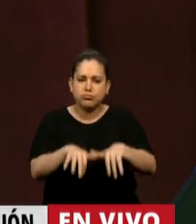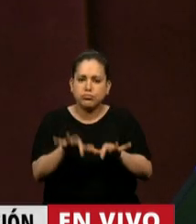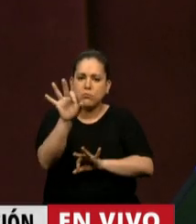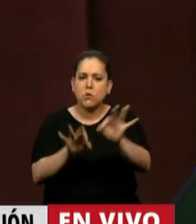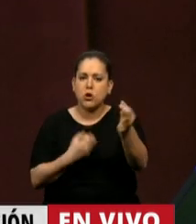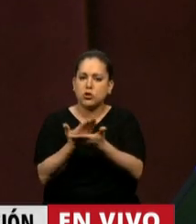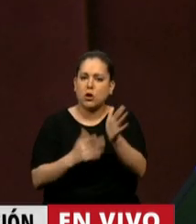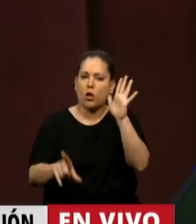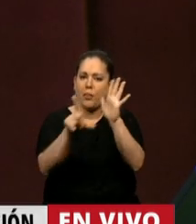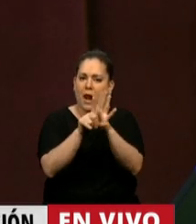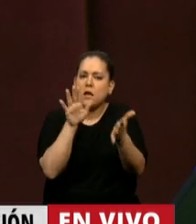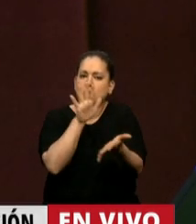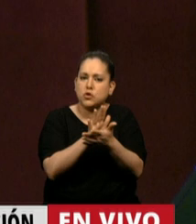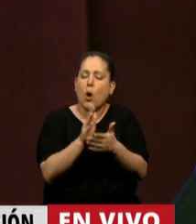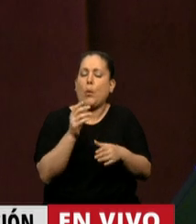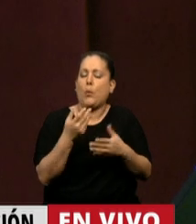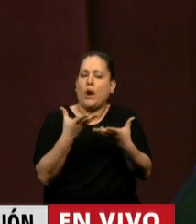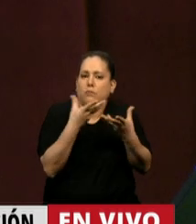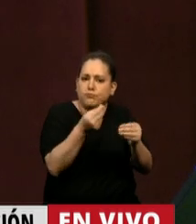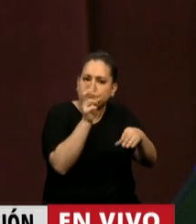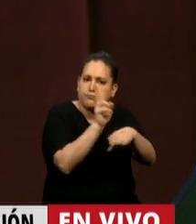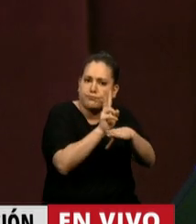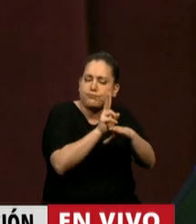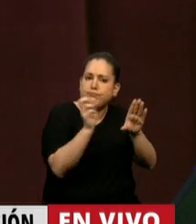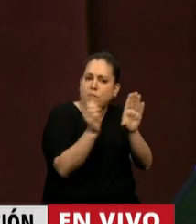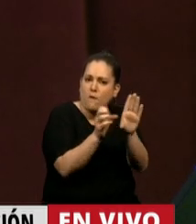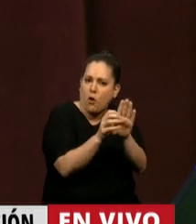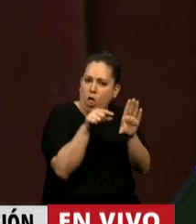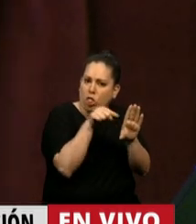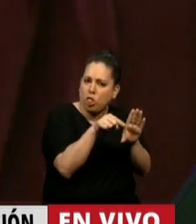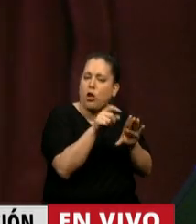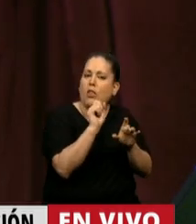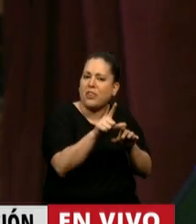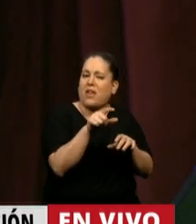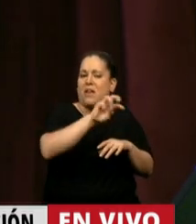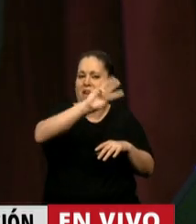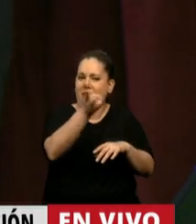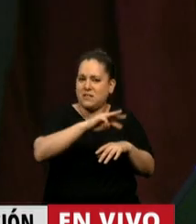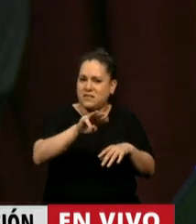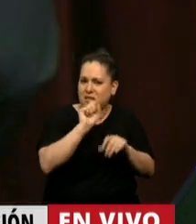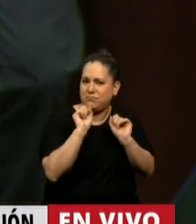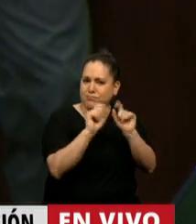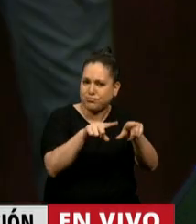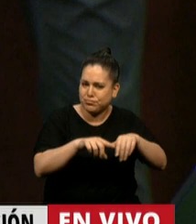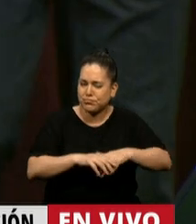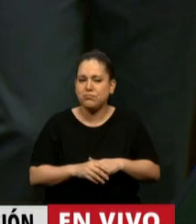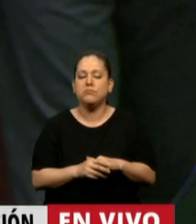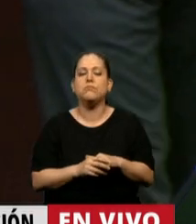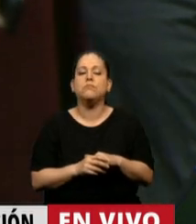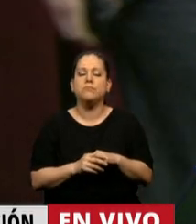defensa de los activos del fondo de garantía de sustentabilidad del sistema integrado previsional